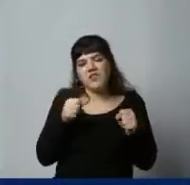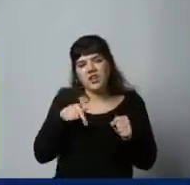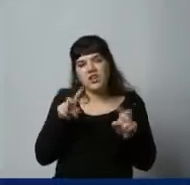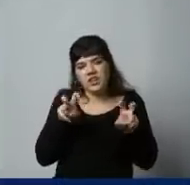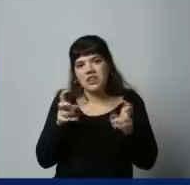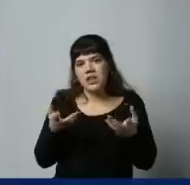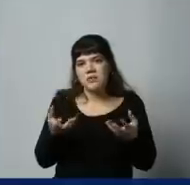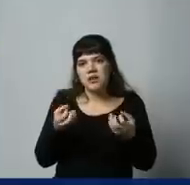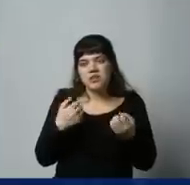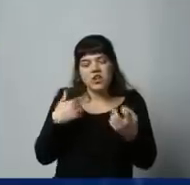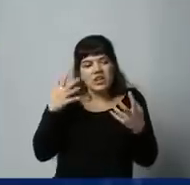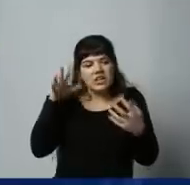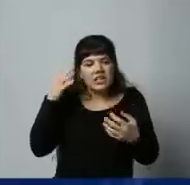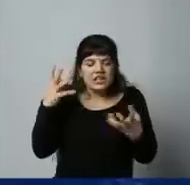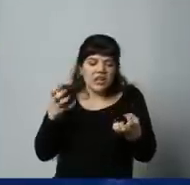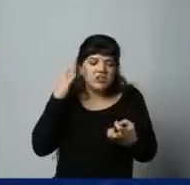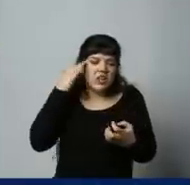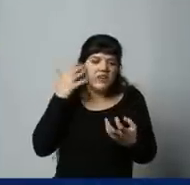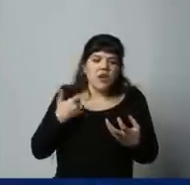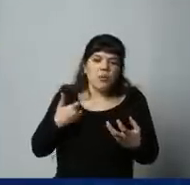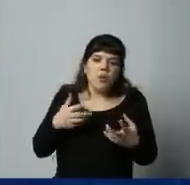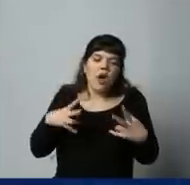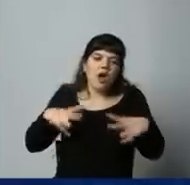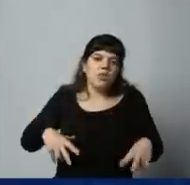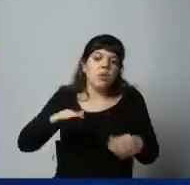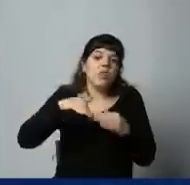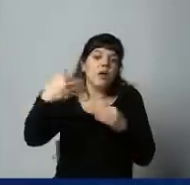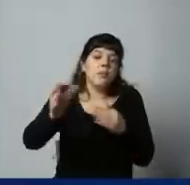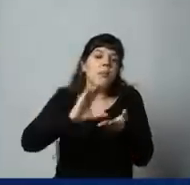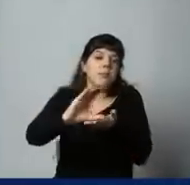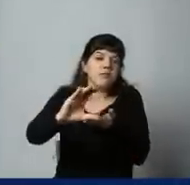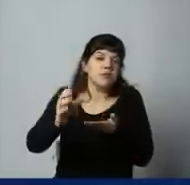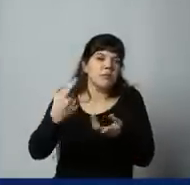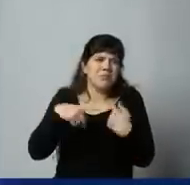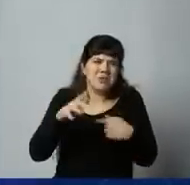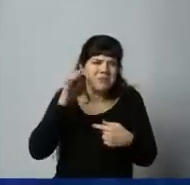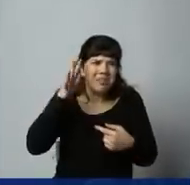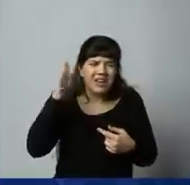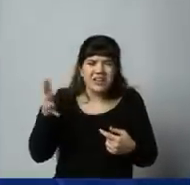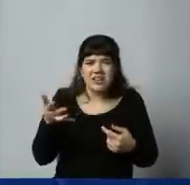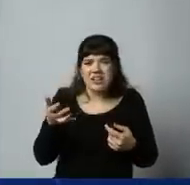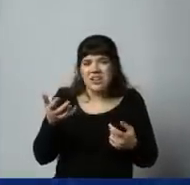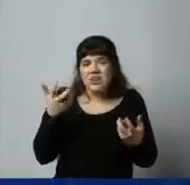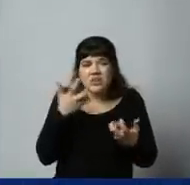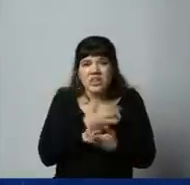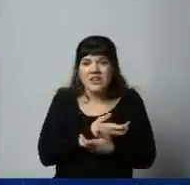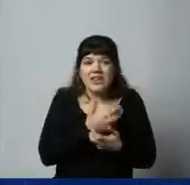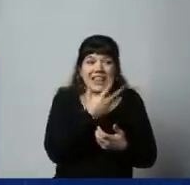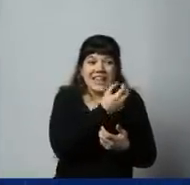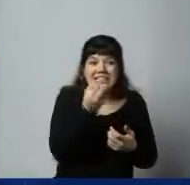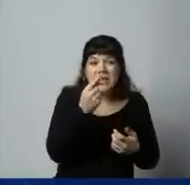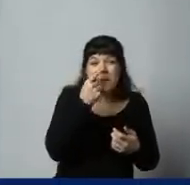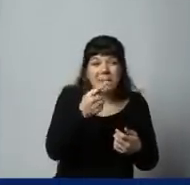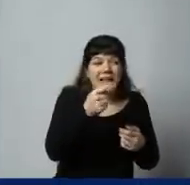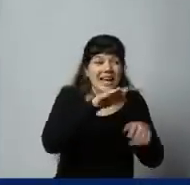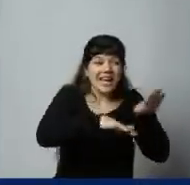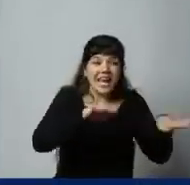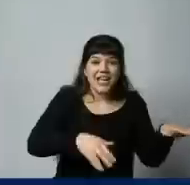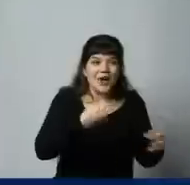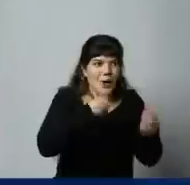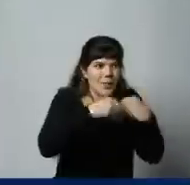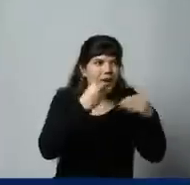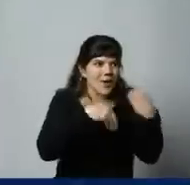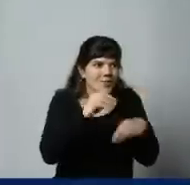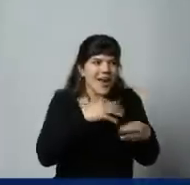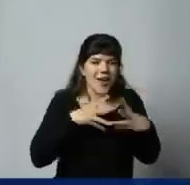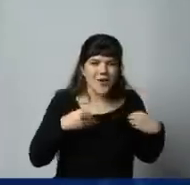ver cómo se comporta después en el presupuesto Pero sería terrible que en Uruguay pasar amos de 300000 chiquilines y chiquilinas